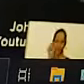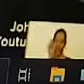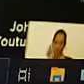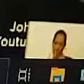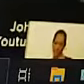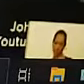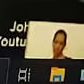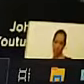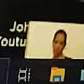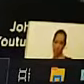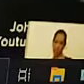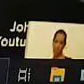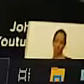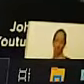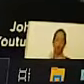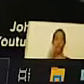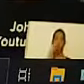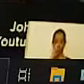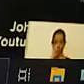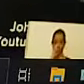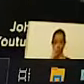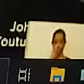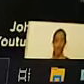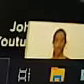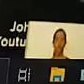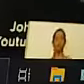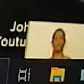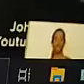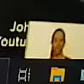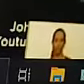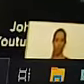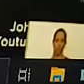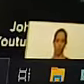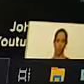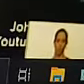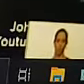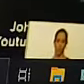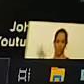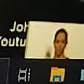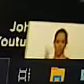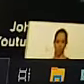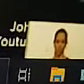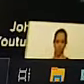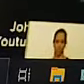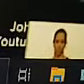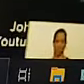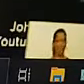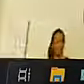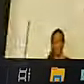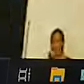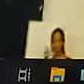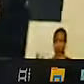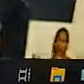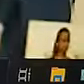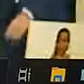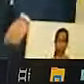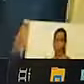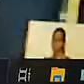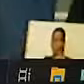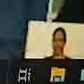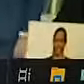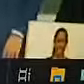que ha sido por más de un año el representante de la oposición política venezolana, el que ha viajado y se ha reunido con los presidentes de no sé